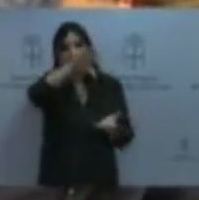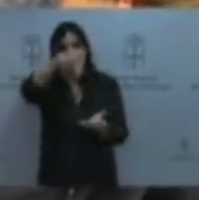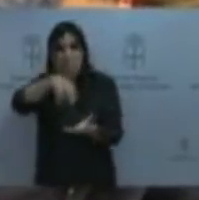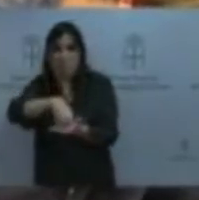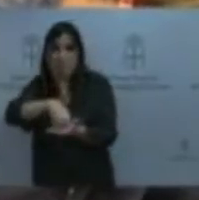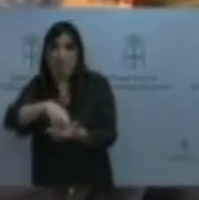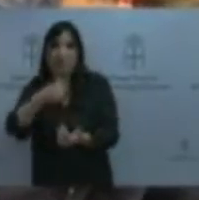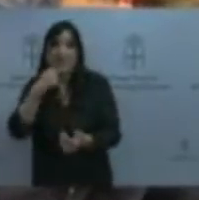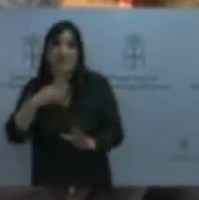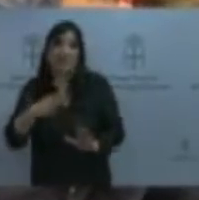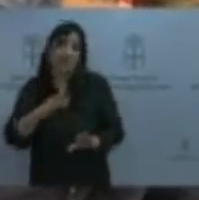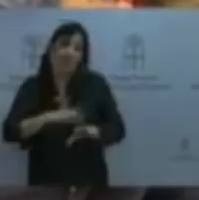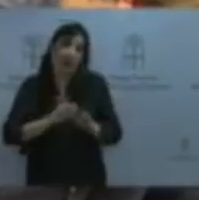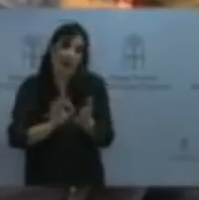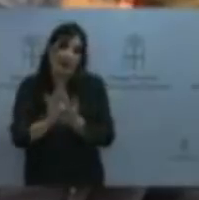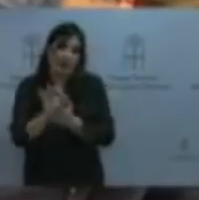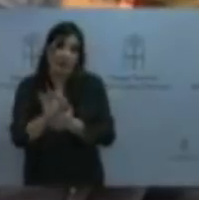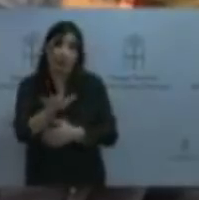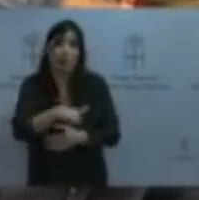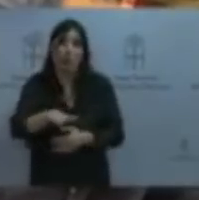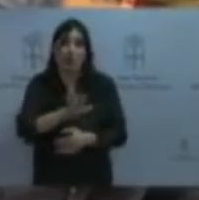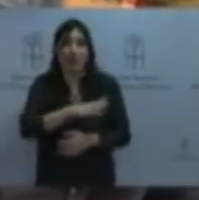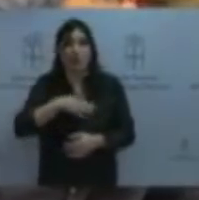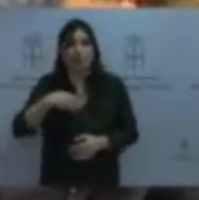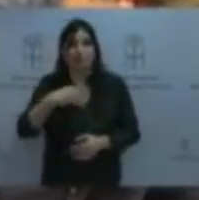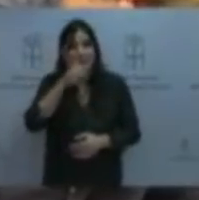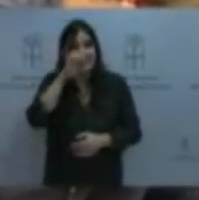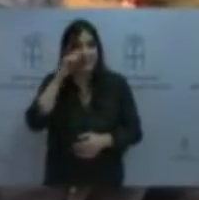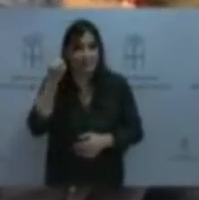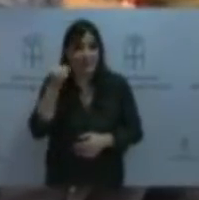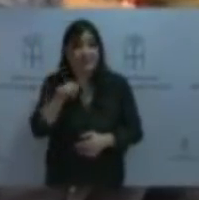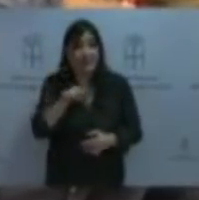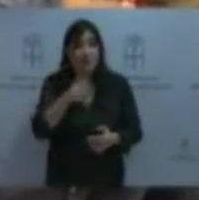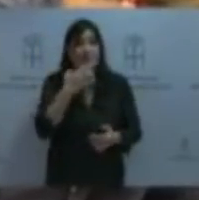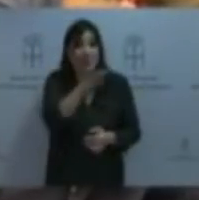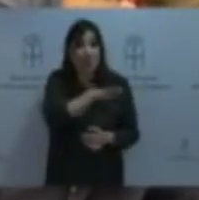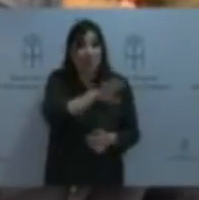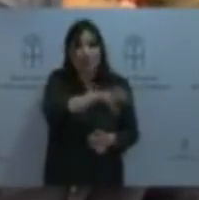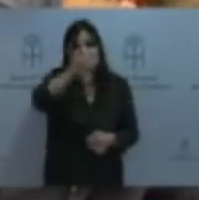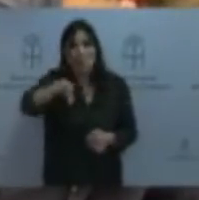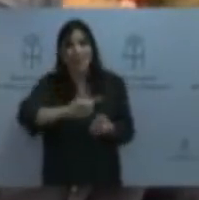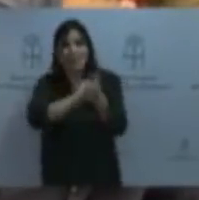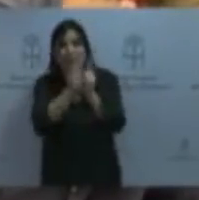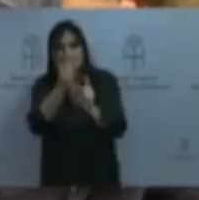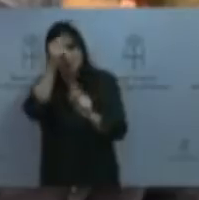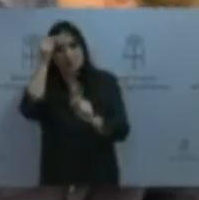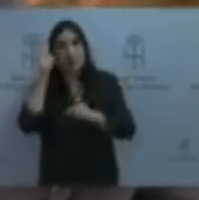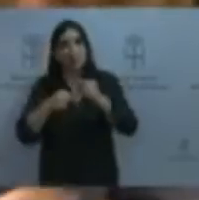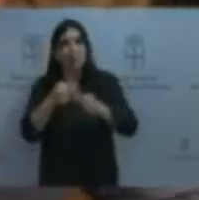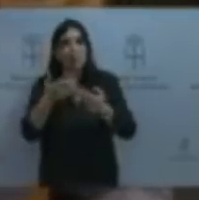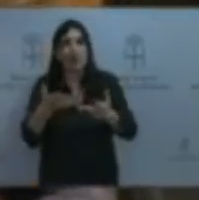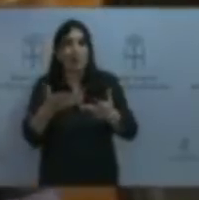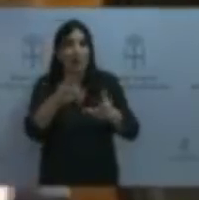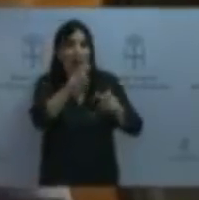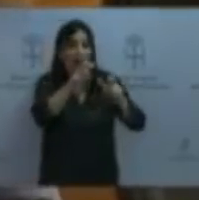sería en Tremañes. ¿Qué suponía ese cambio de ubicación a un polígono industrial? Muchas de estas trabajadoras venían a Oviedo en